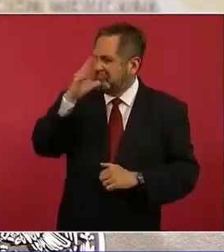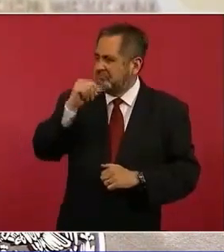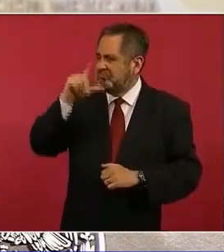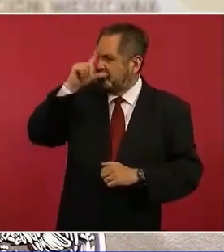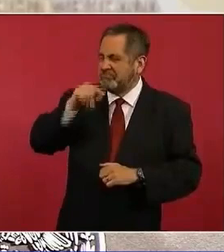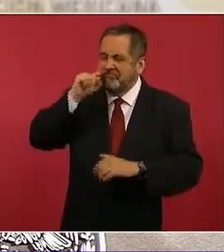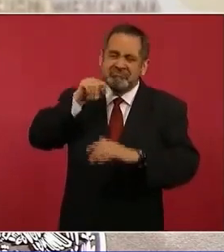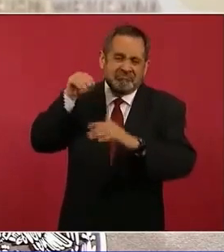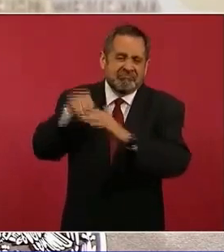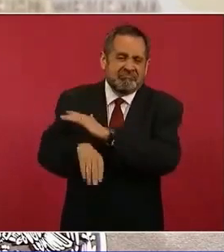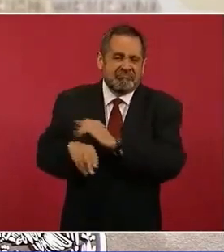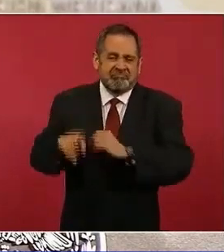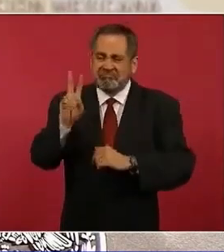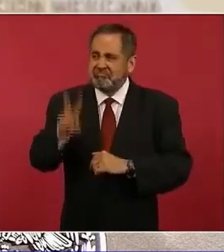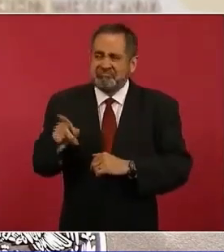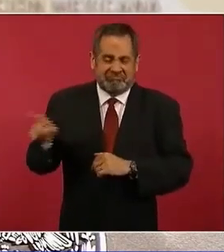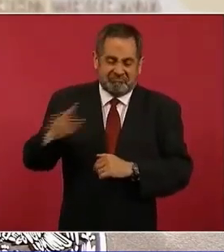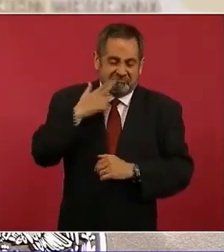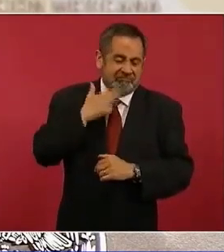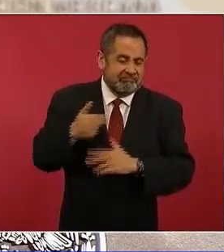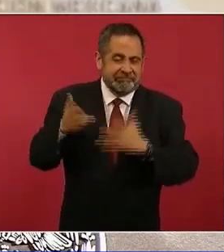que iba a ser una